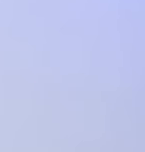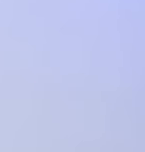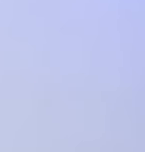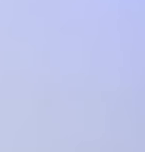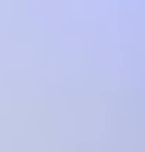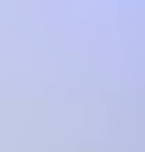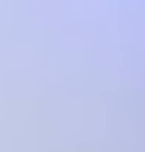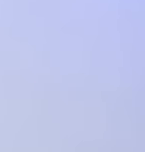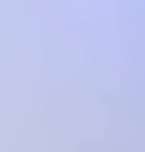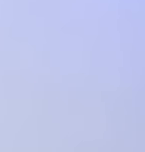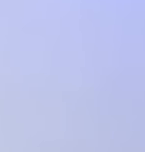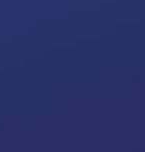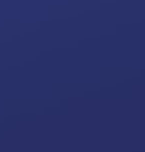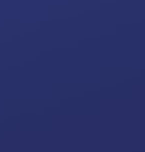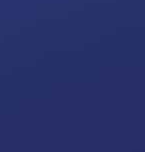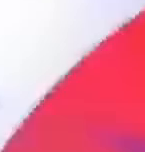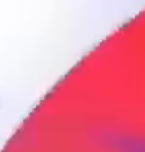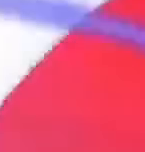mira